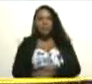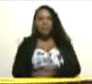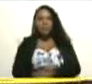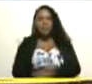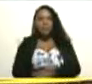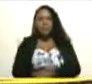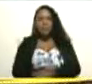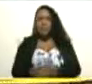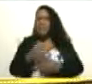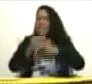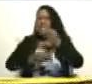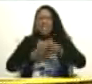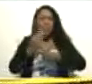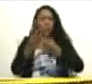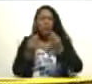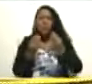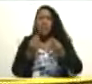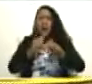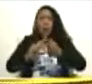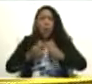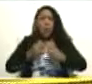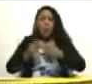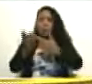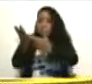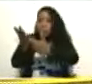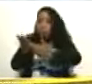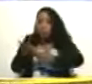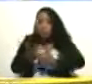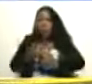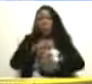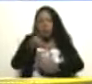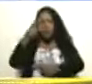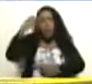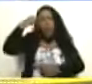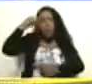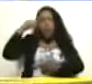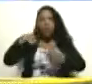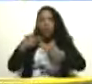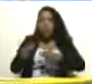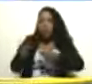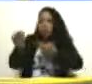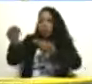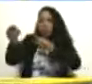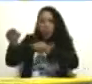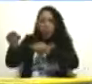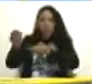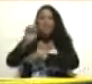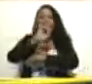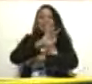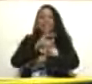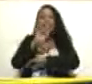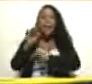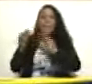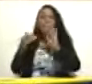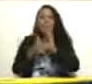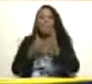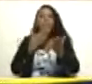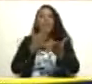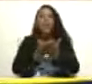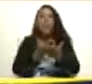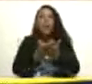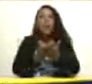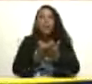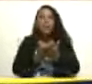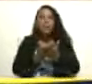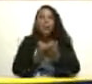Inventamos de todo. Recibimos, doctor Escarrá, usted recuerda, porque yo se lo entregué a usted, 33.000 propuestas